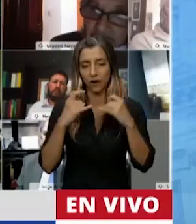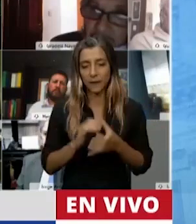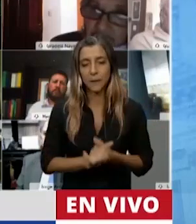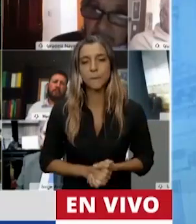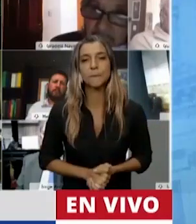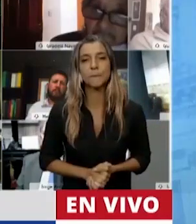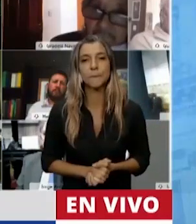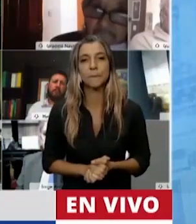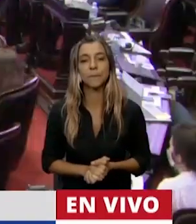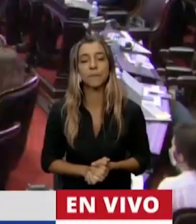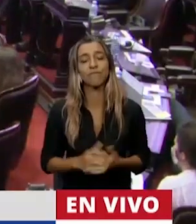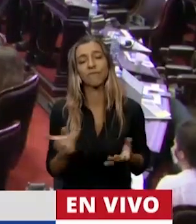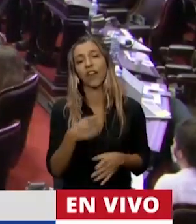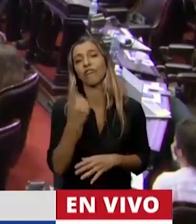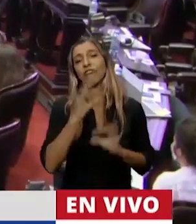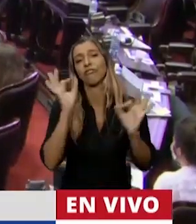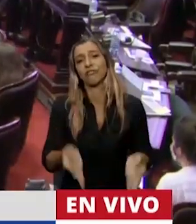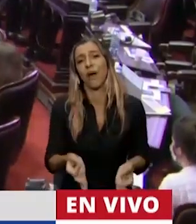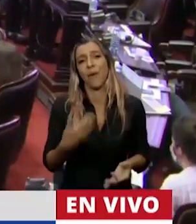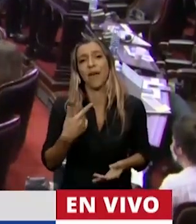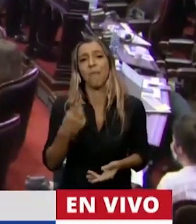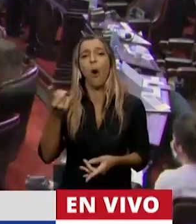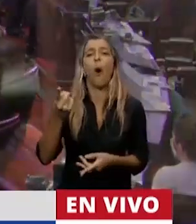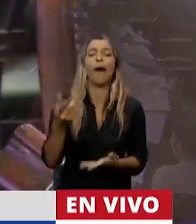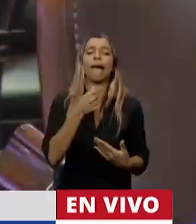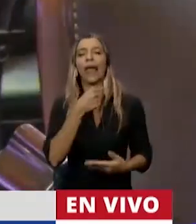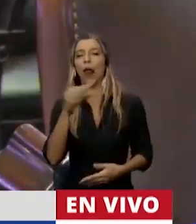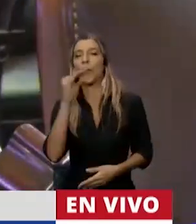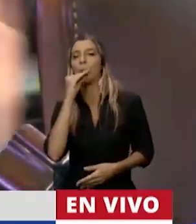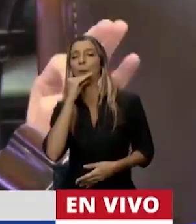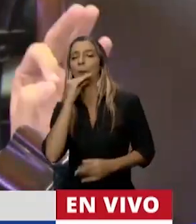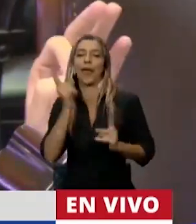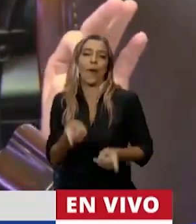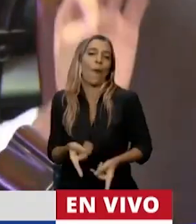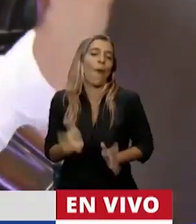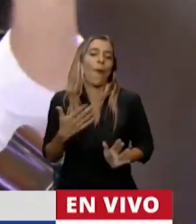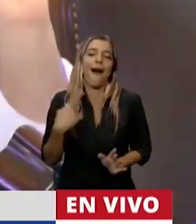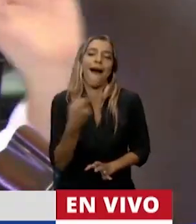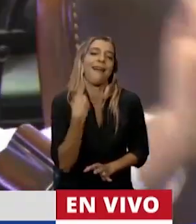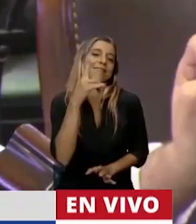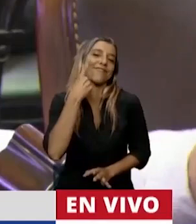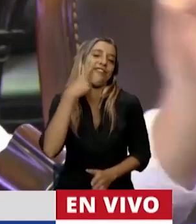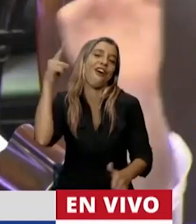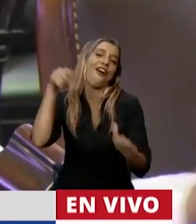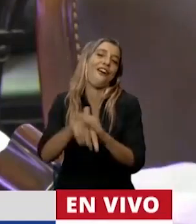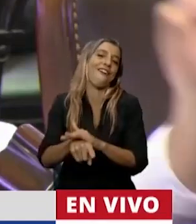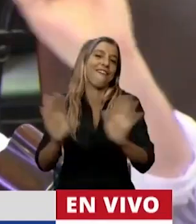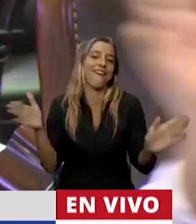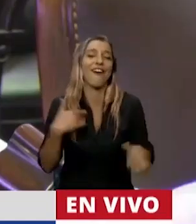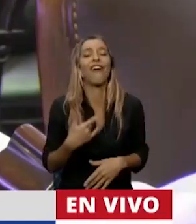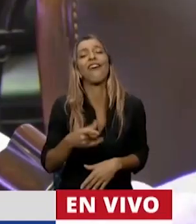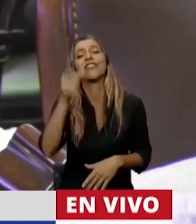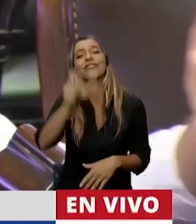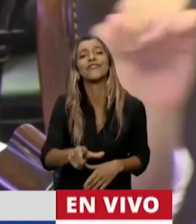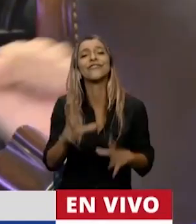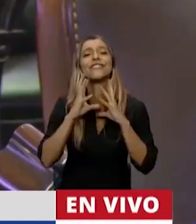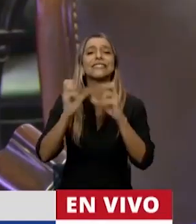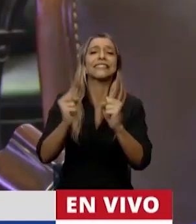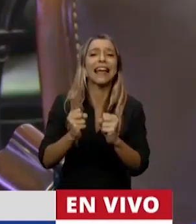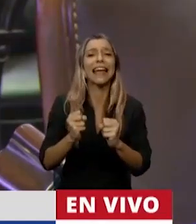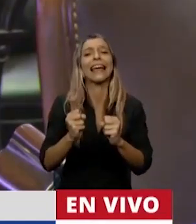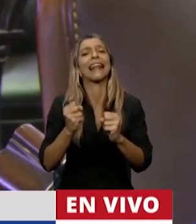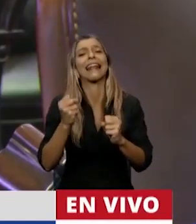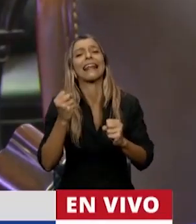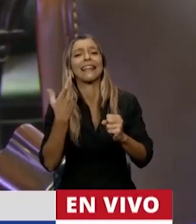aunque la mona se vista de seda, mona queda, y aunque el secretario de Ambiente silencio. Se vista de árbol.